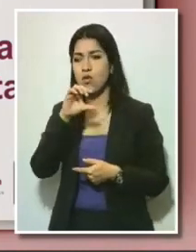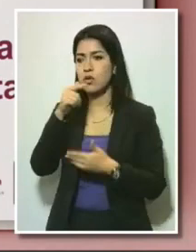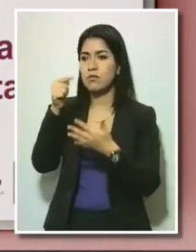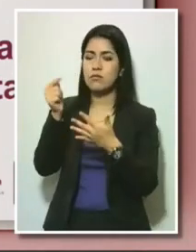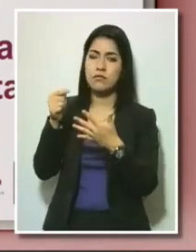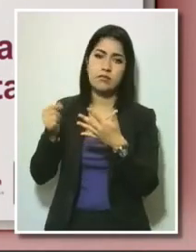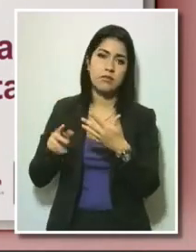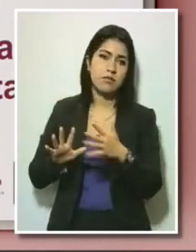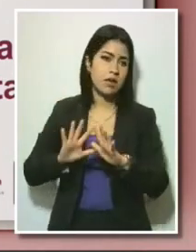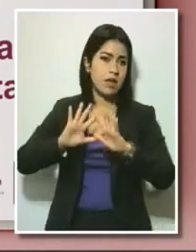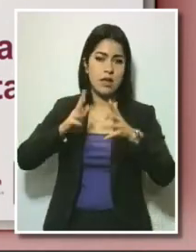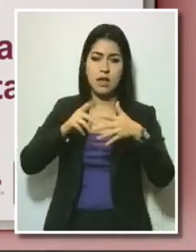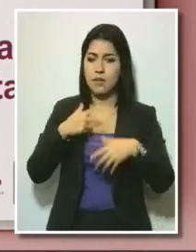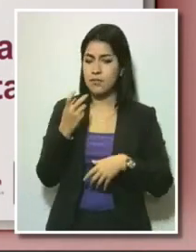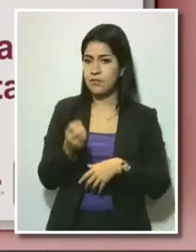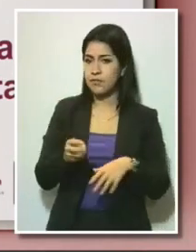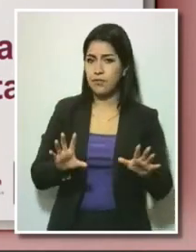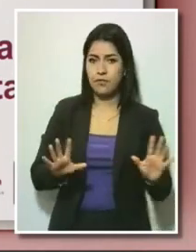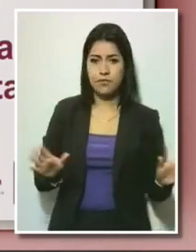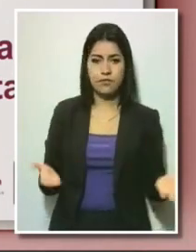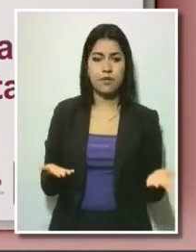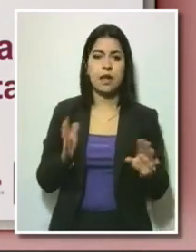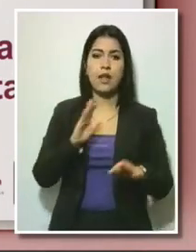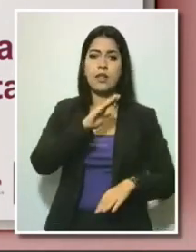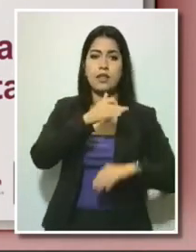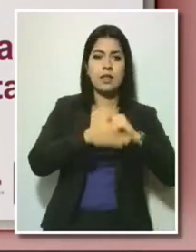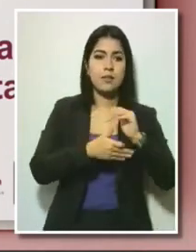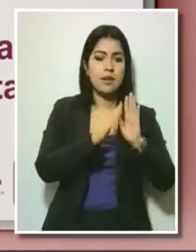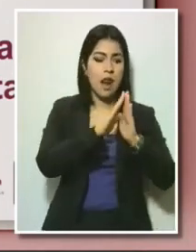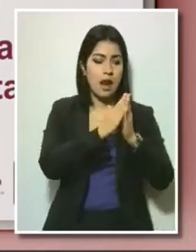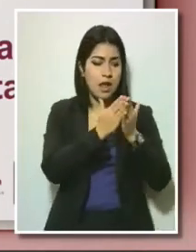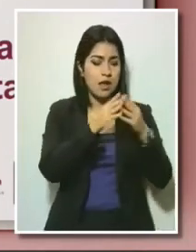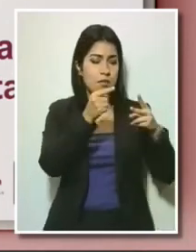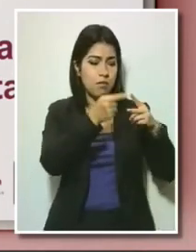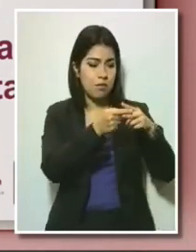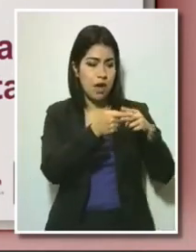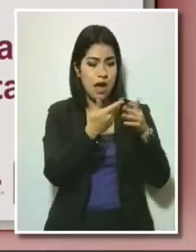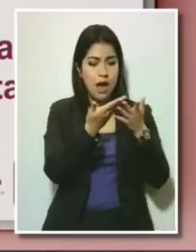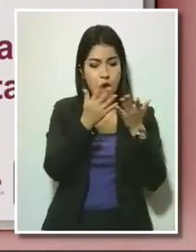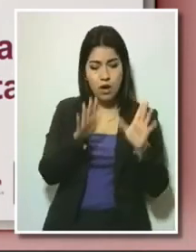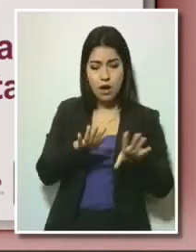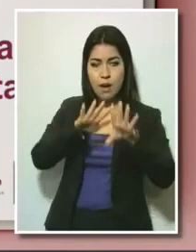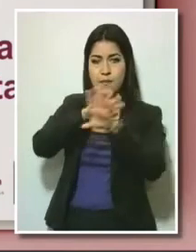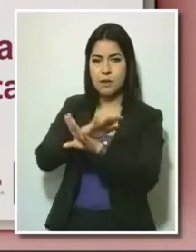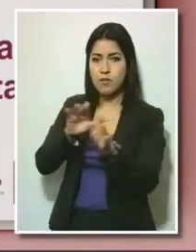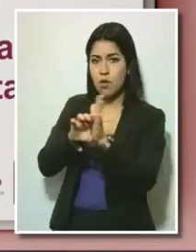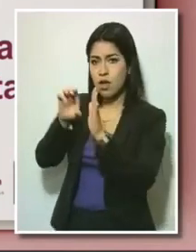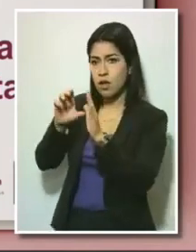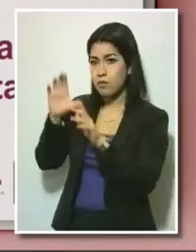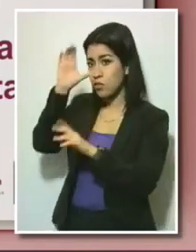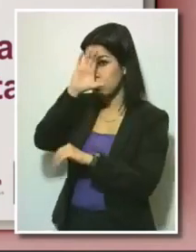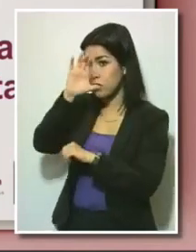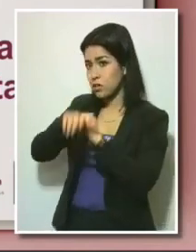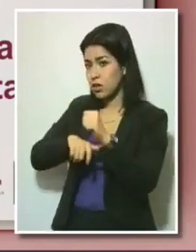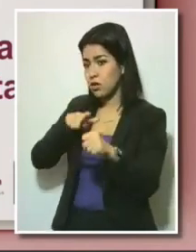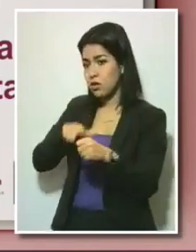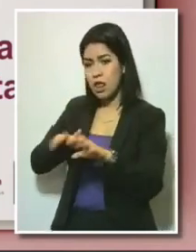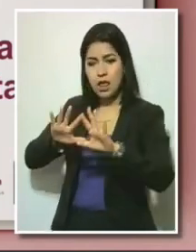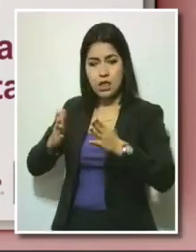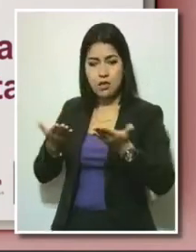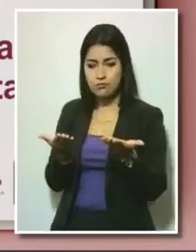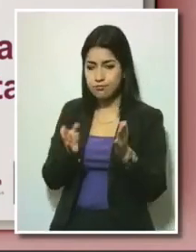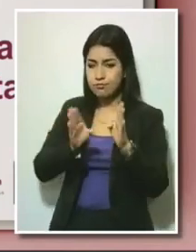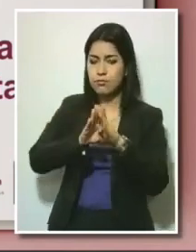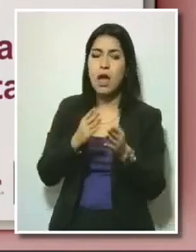ya, vámonos, cierra el libro de matemáticas, ahora tu pensamiento se va a ciencias naturales, cierra el libro. Hoy